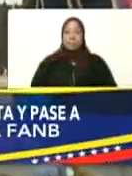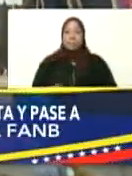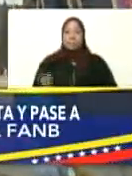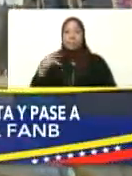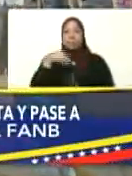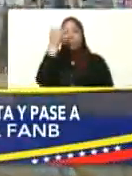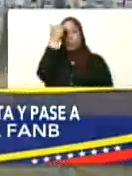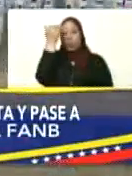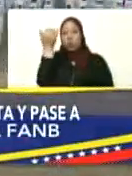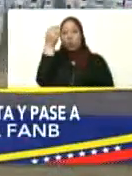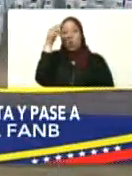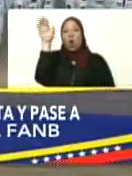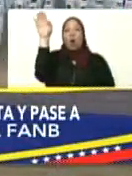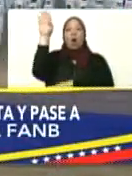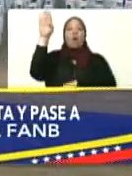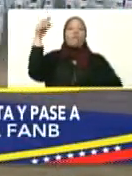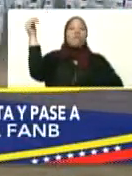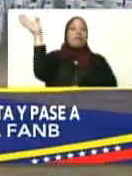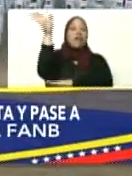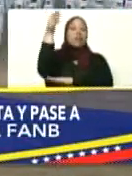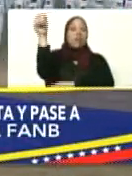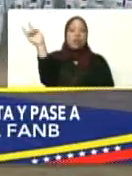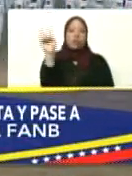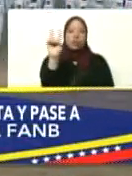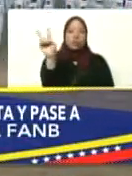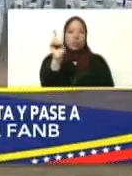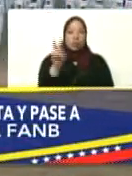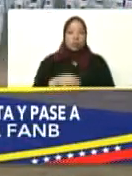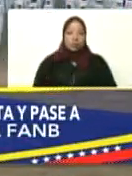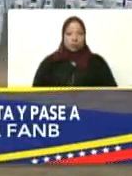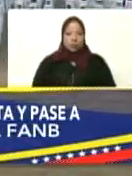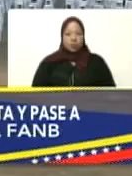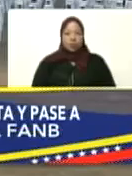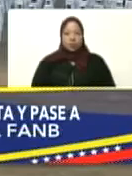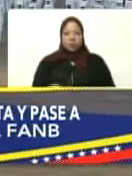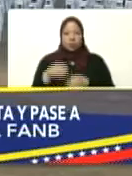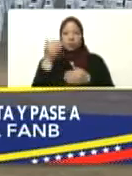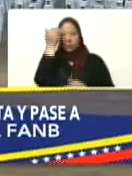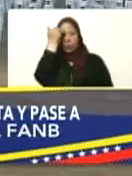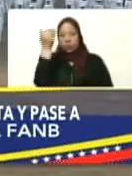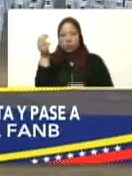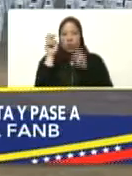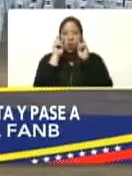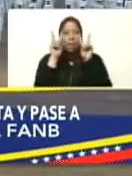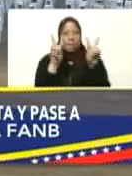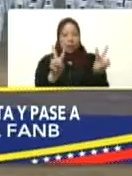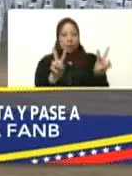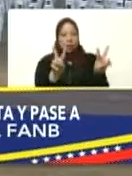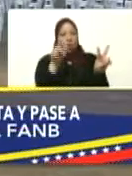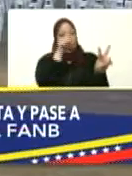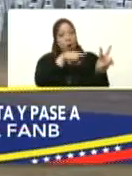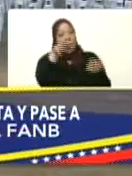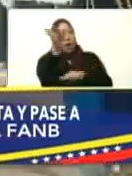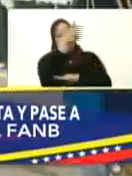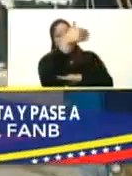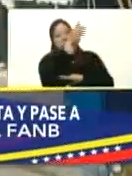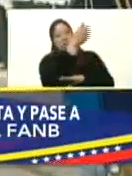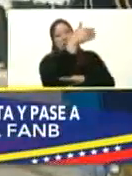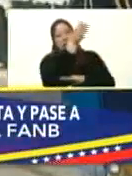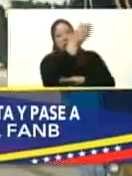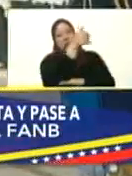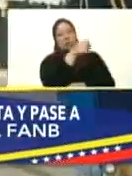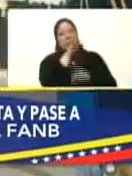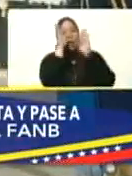Honores a la bandera nacional. Con vista a la bandera nacional.